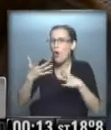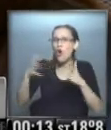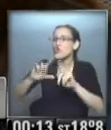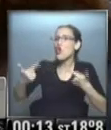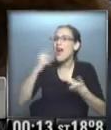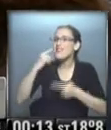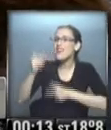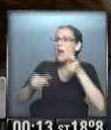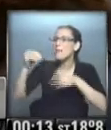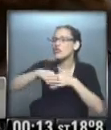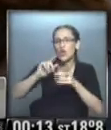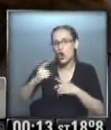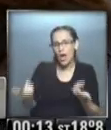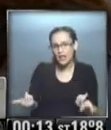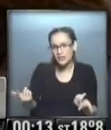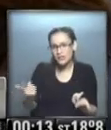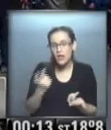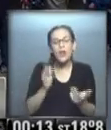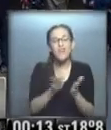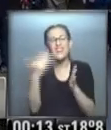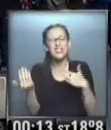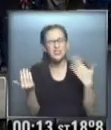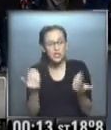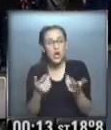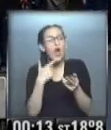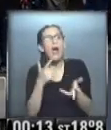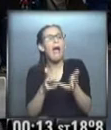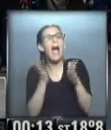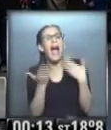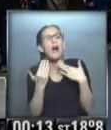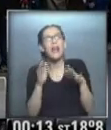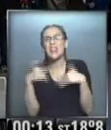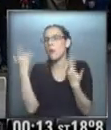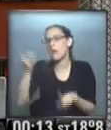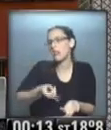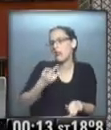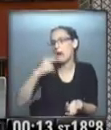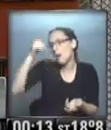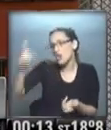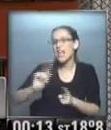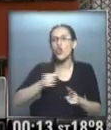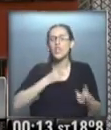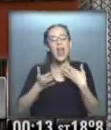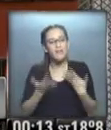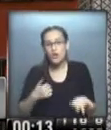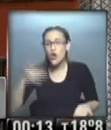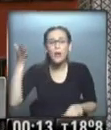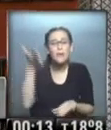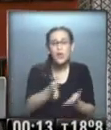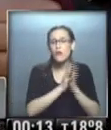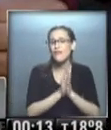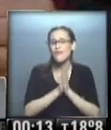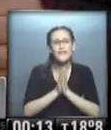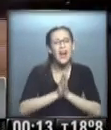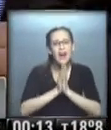Los vecinos dicen que sí, pero como los vecinos conmigo me dicen una cosa y con la policía no quieren hablar, yo les suplico a los vecinos,